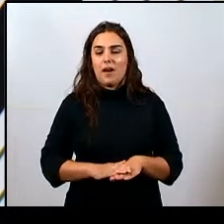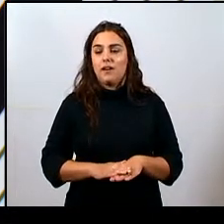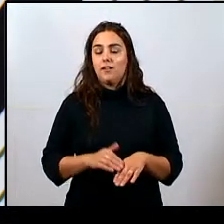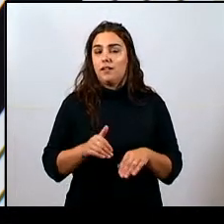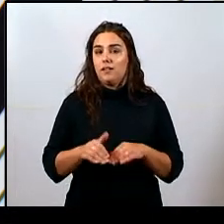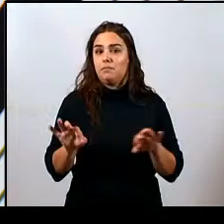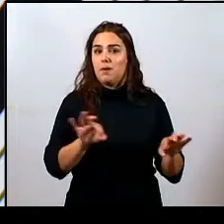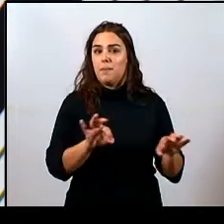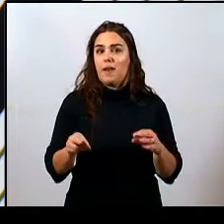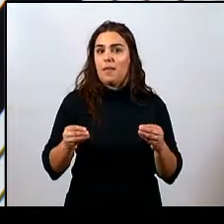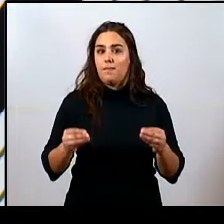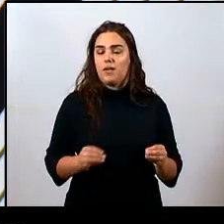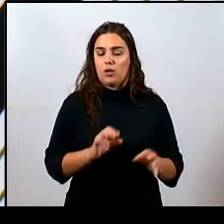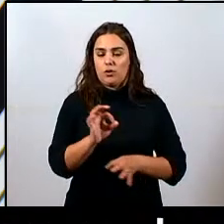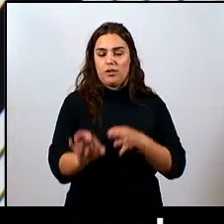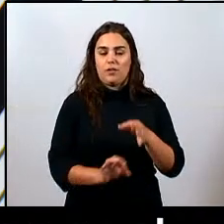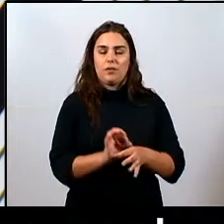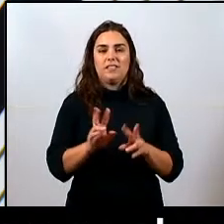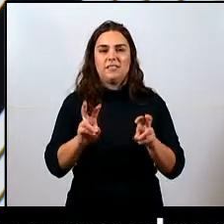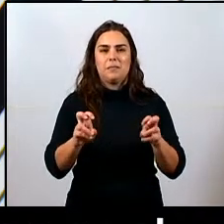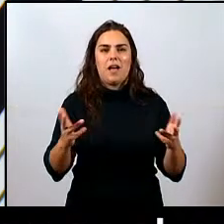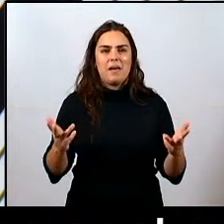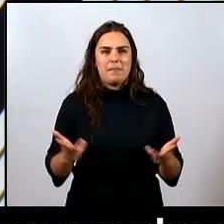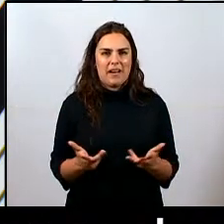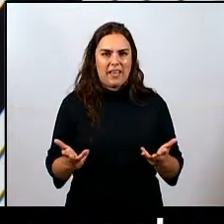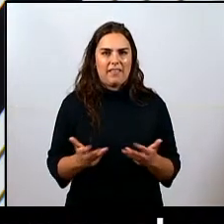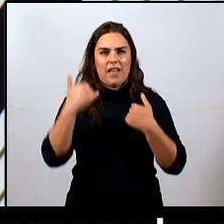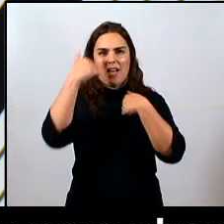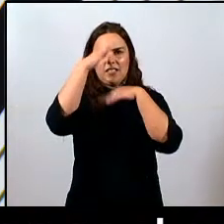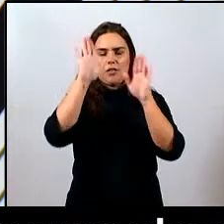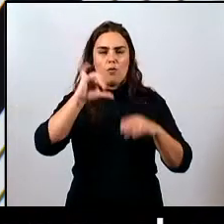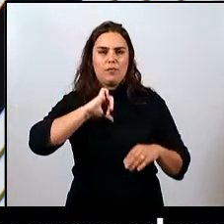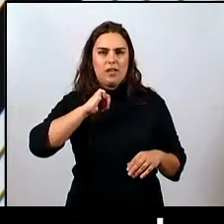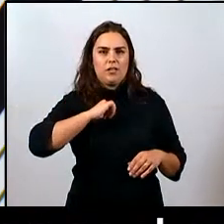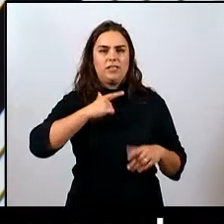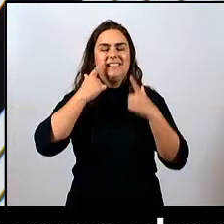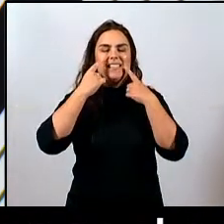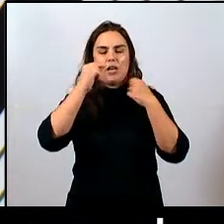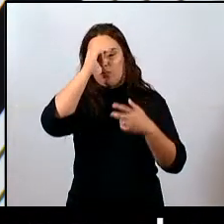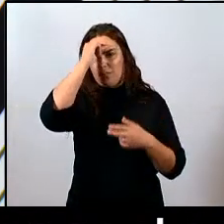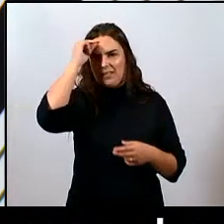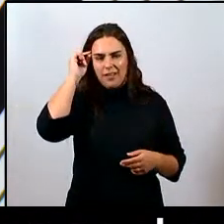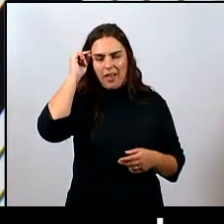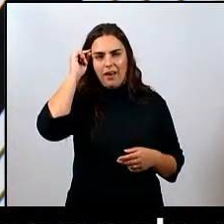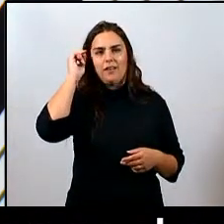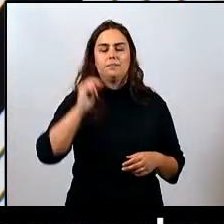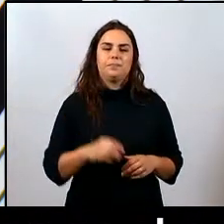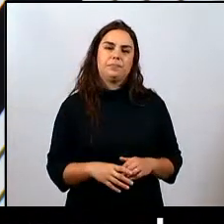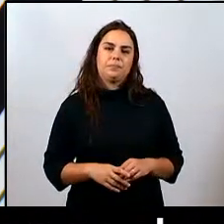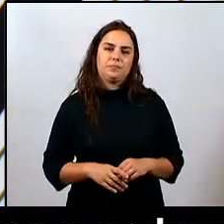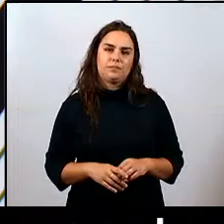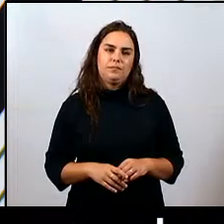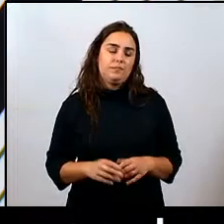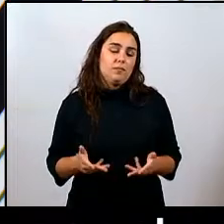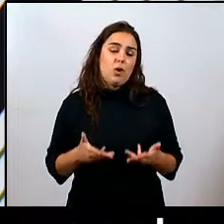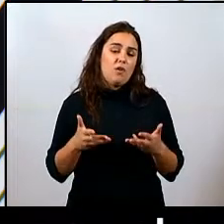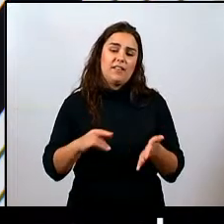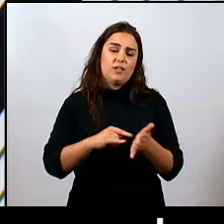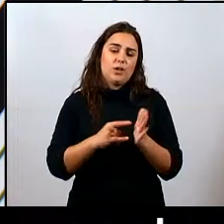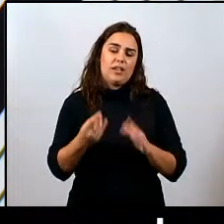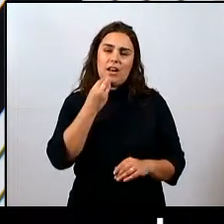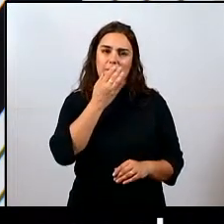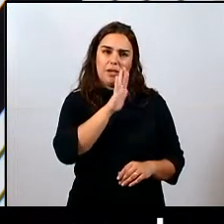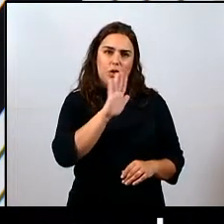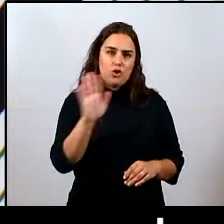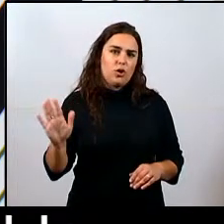cada vez más coordinados en materia de emergencias, atención hospitalaria, salud mental, en ofrecer la mejor tecnología,